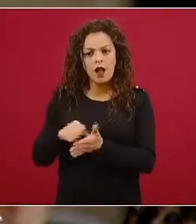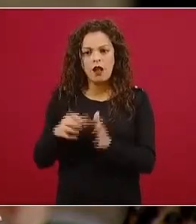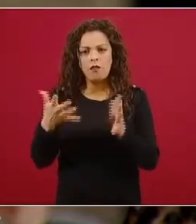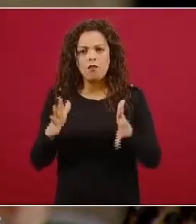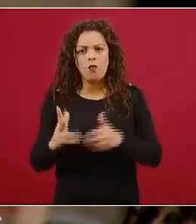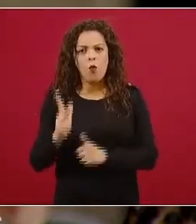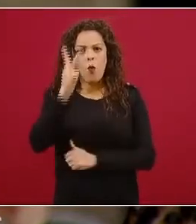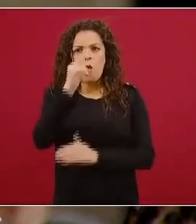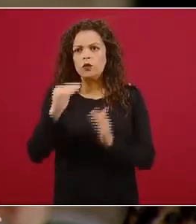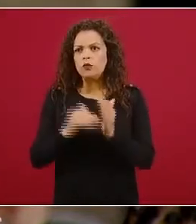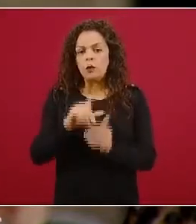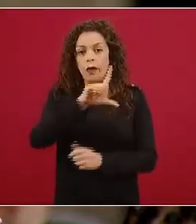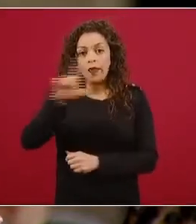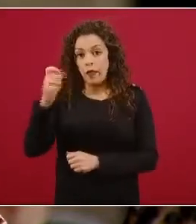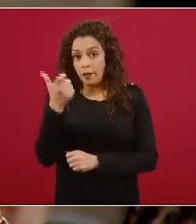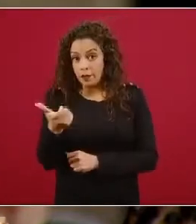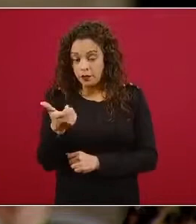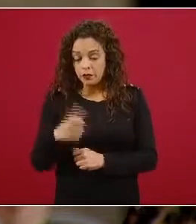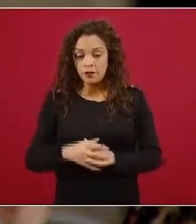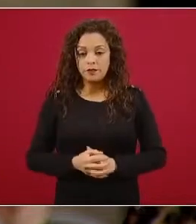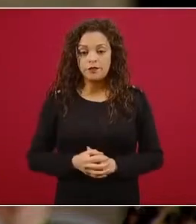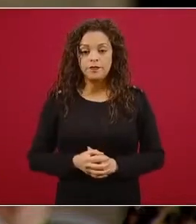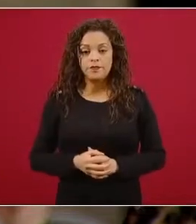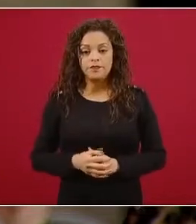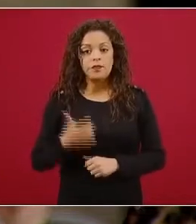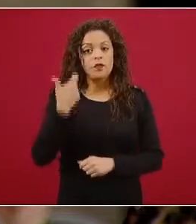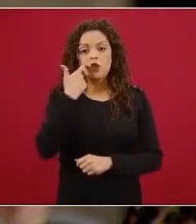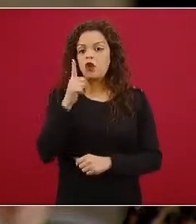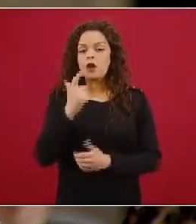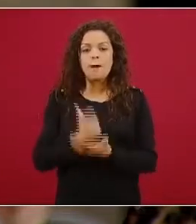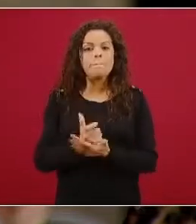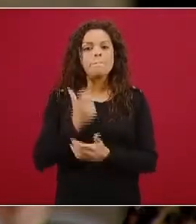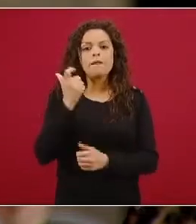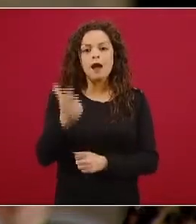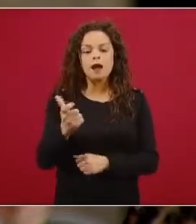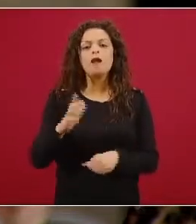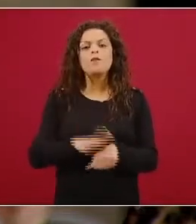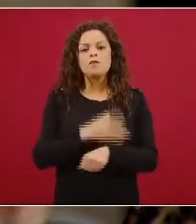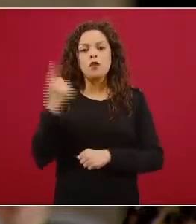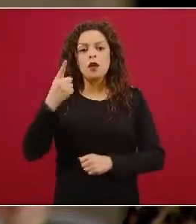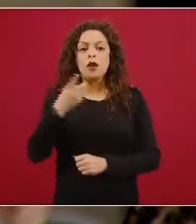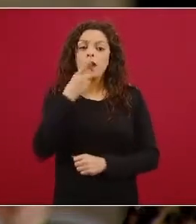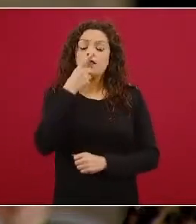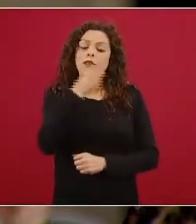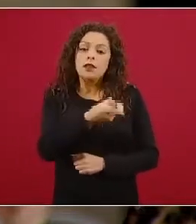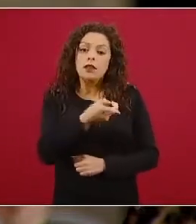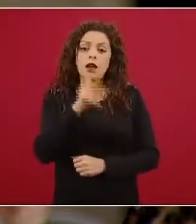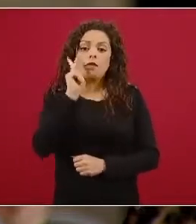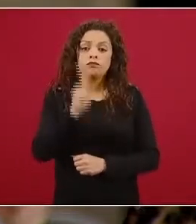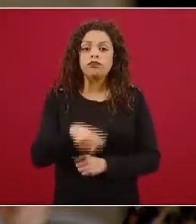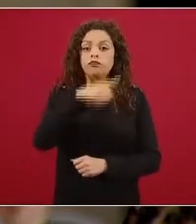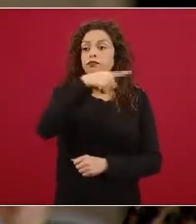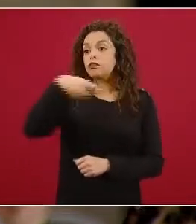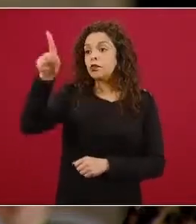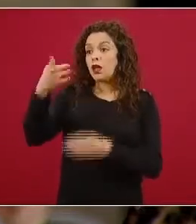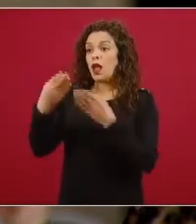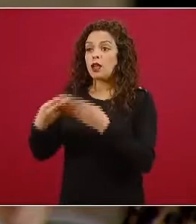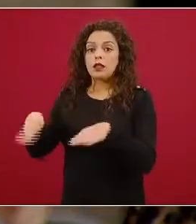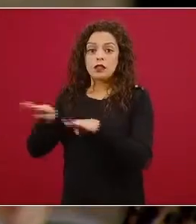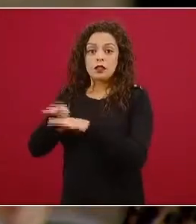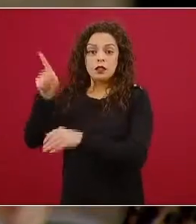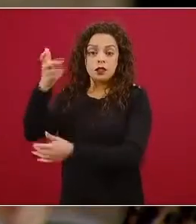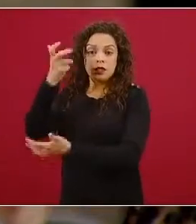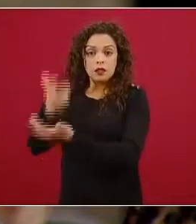aproximadamente 8,700 pesos. No se los quieren pagar, justificando que como los mandaron a su casa por ser